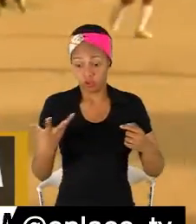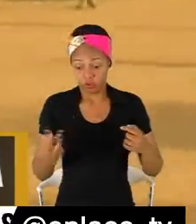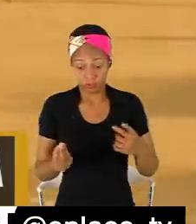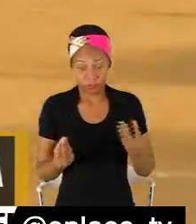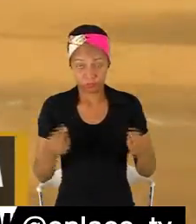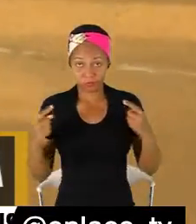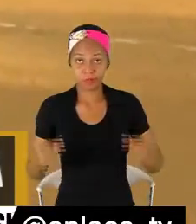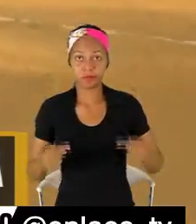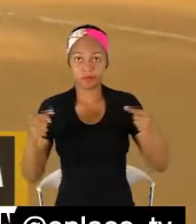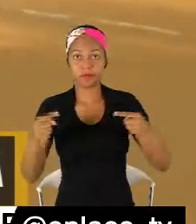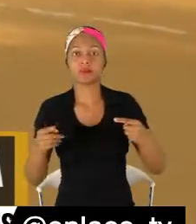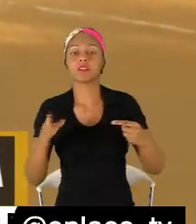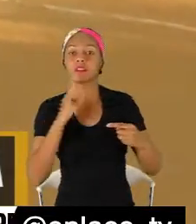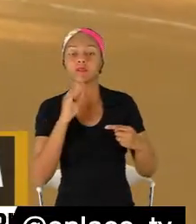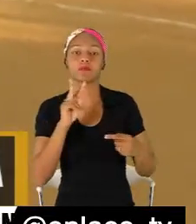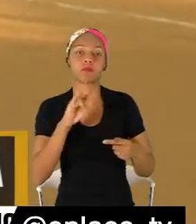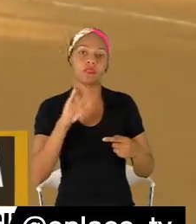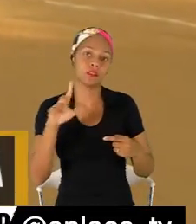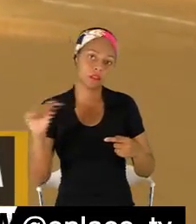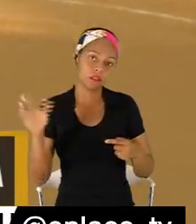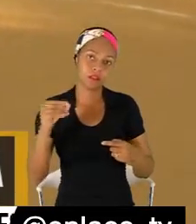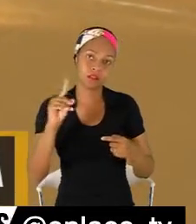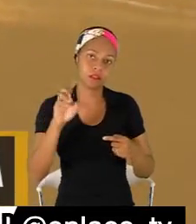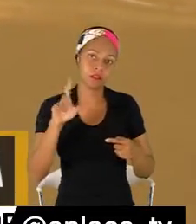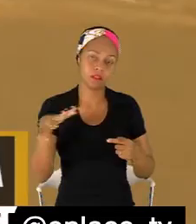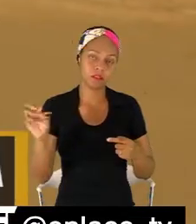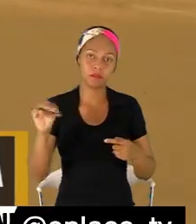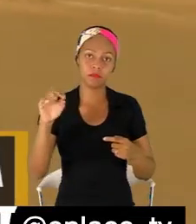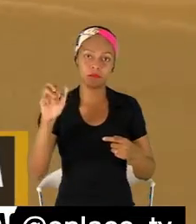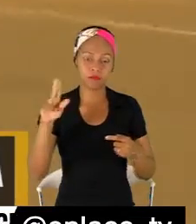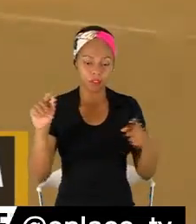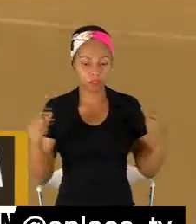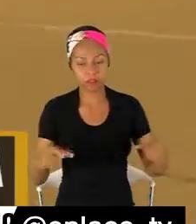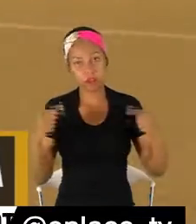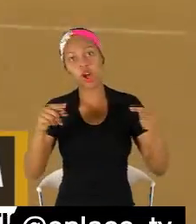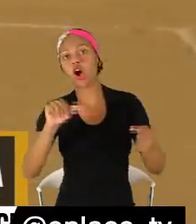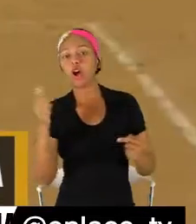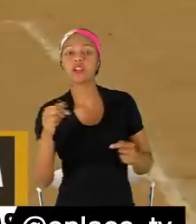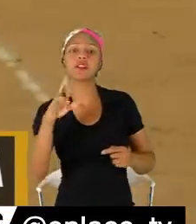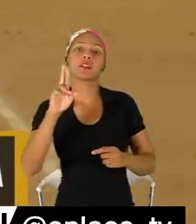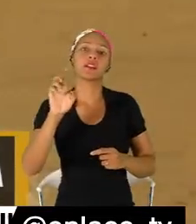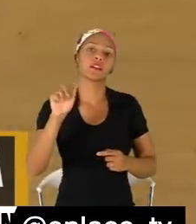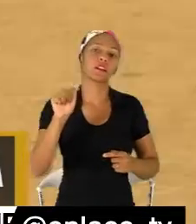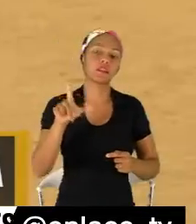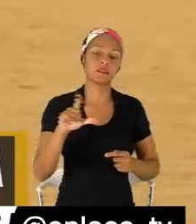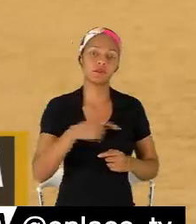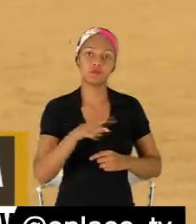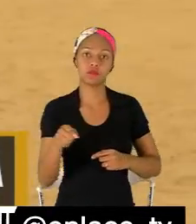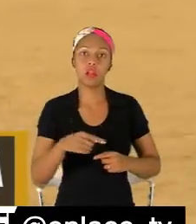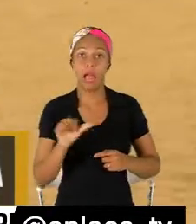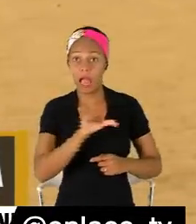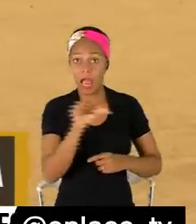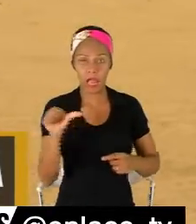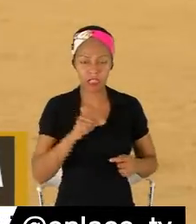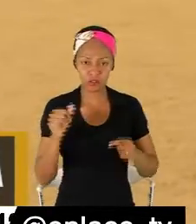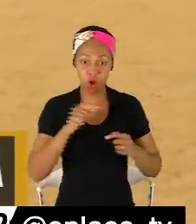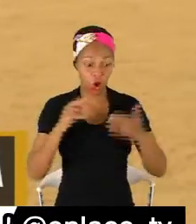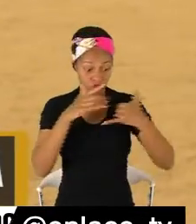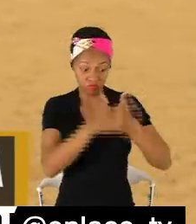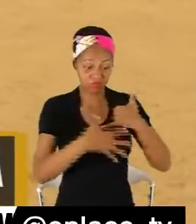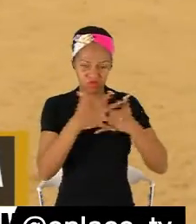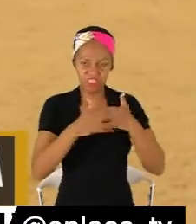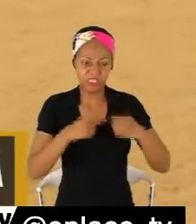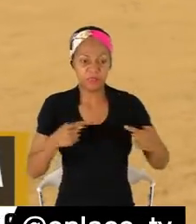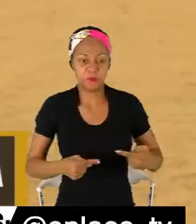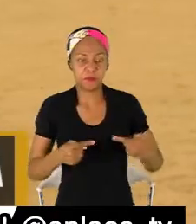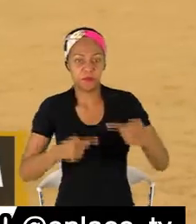locales serán Villa de Mar y Real Santander. Todos los fines de semana se disputará el campeonato nacional en el que las mujeres del país son las